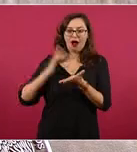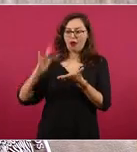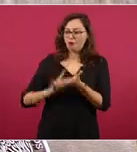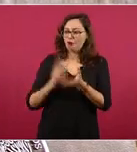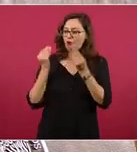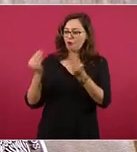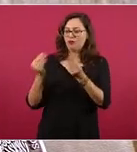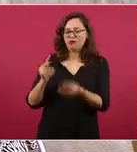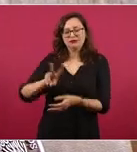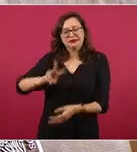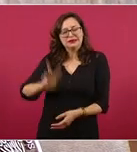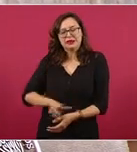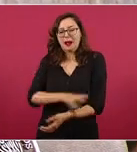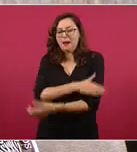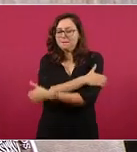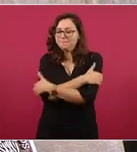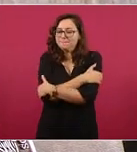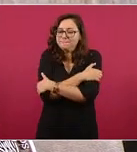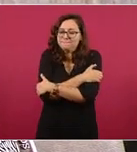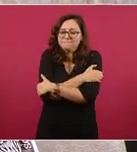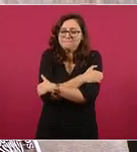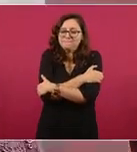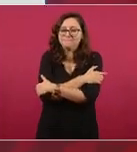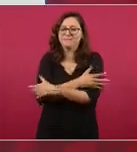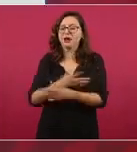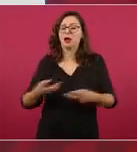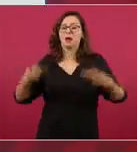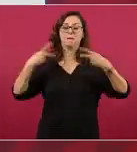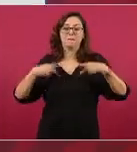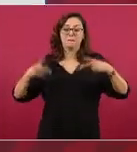un abrazo a miles